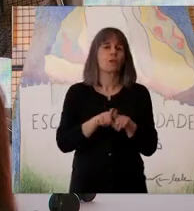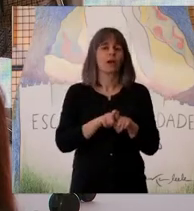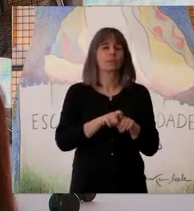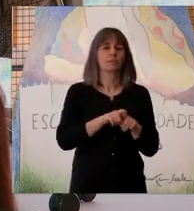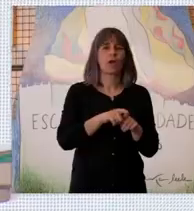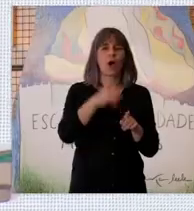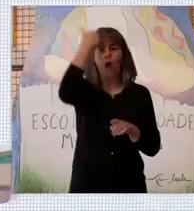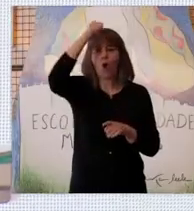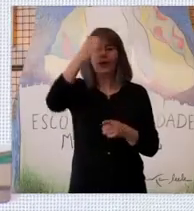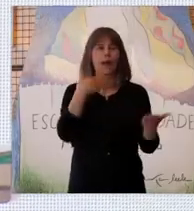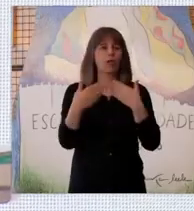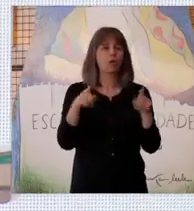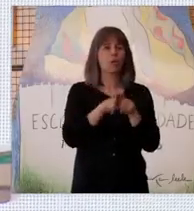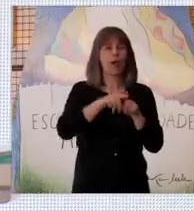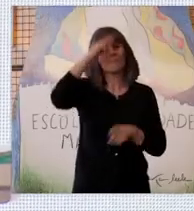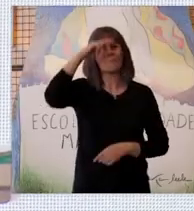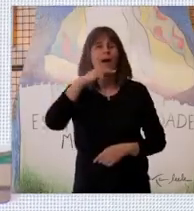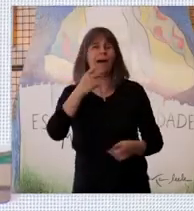flaming constante